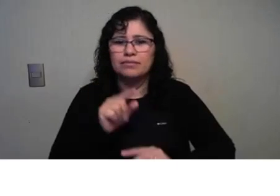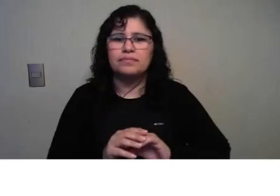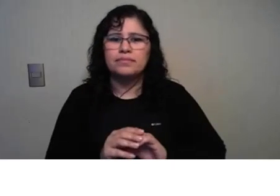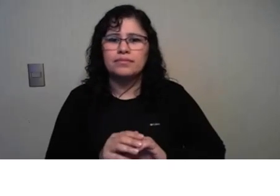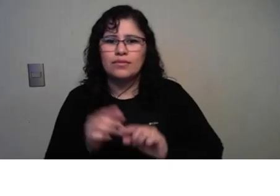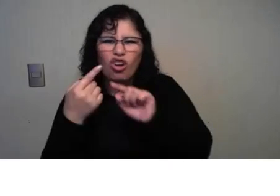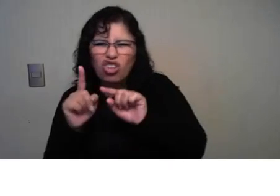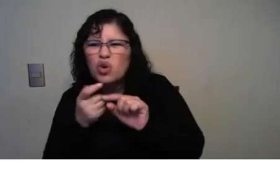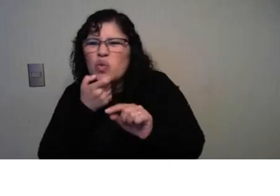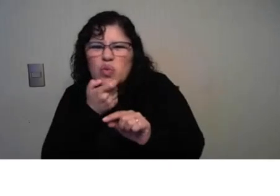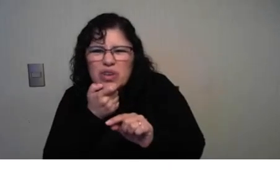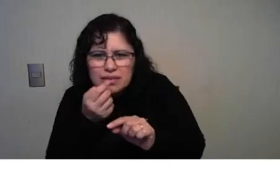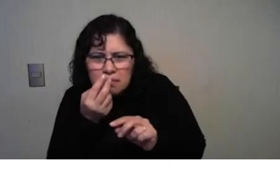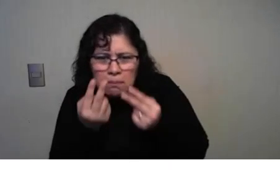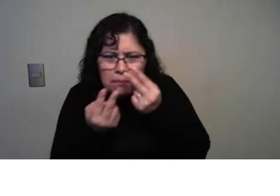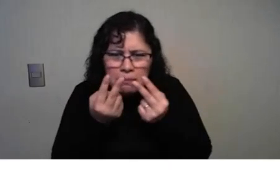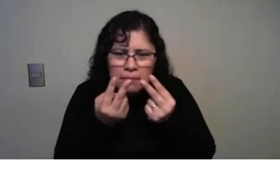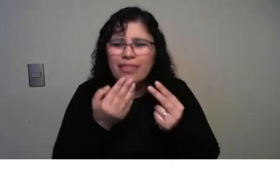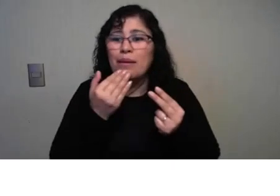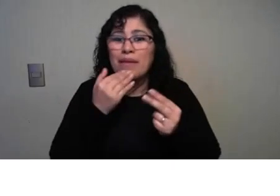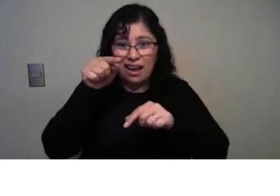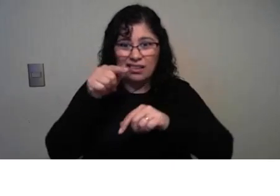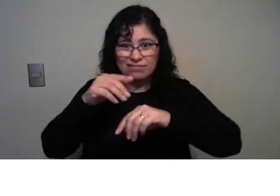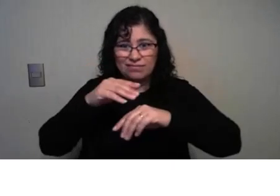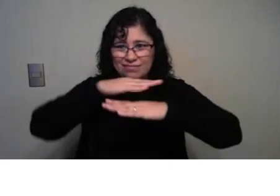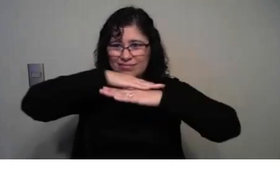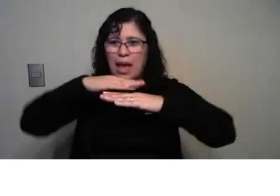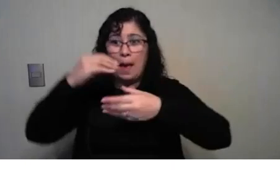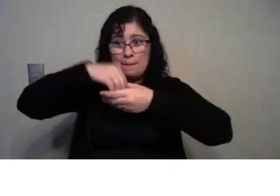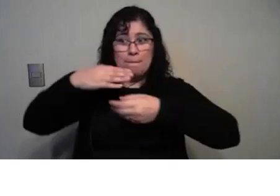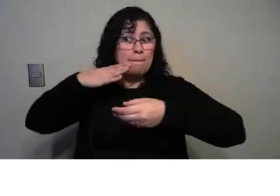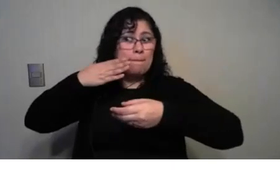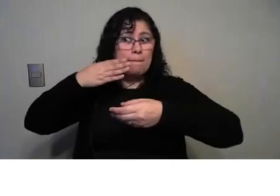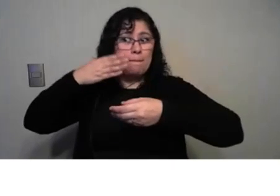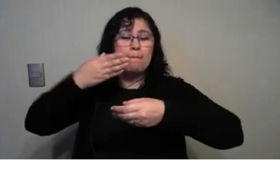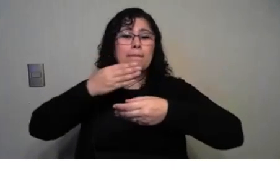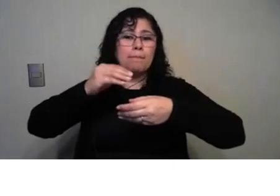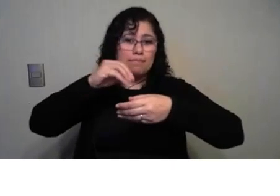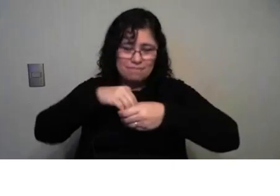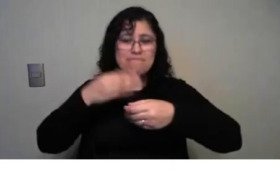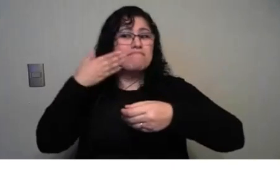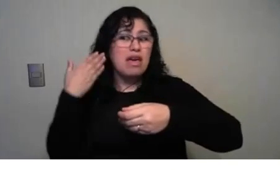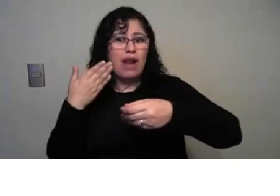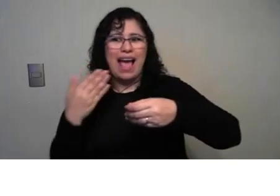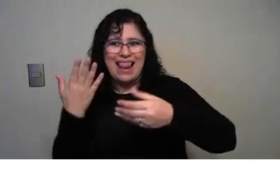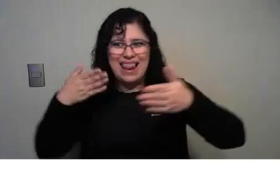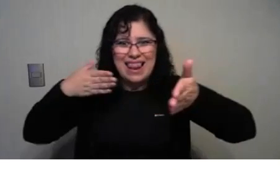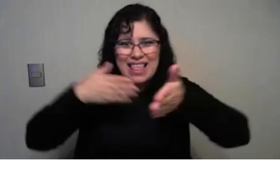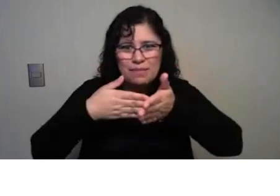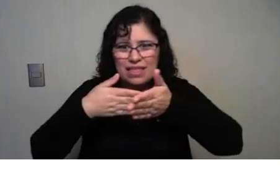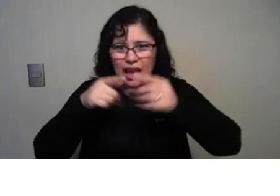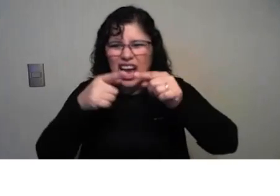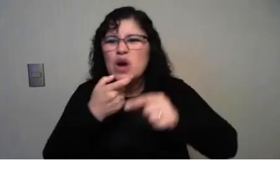ósea, por tanto aquí encontramos el límite de la médula espinal, esto sería médula espinal, este sería tronco encefálico, todo esto